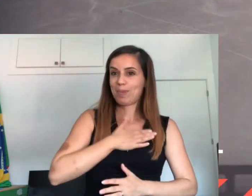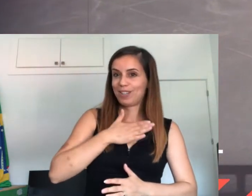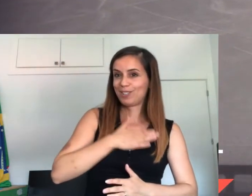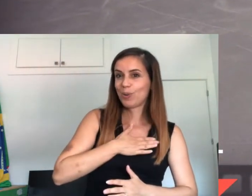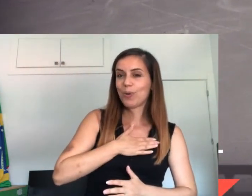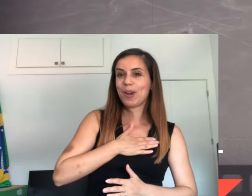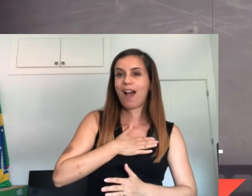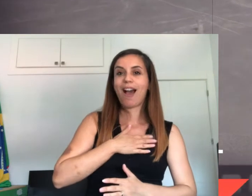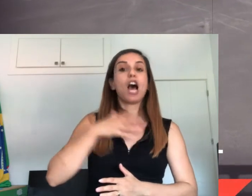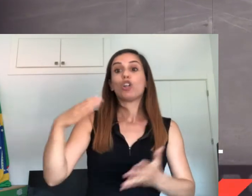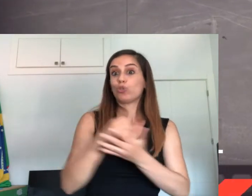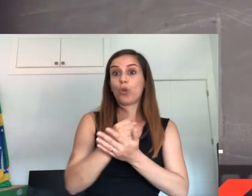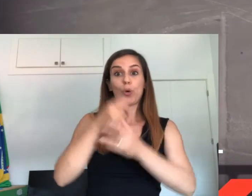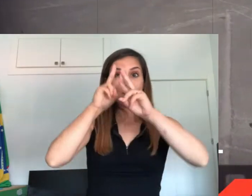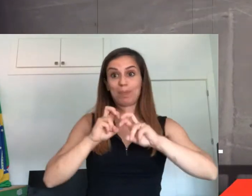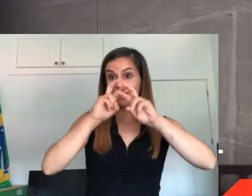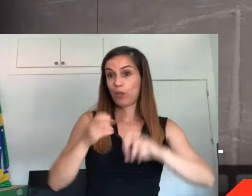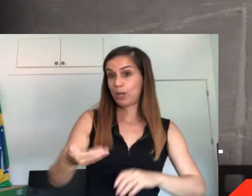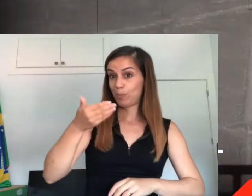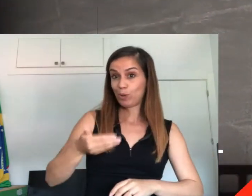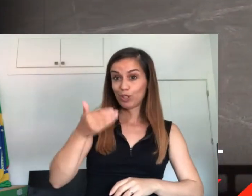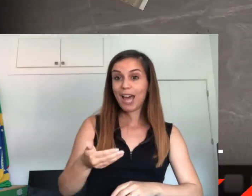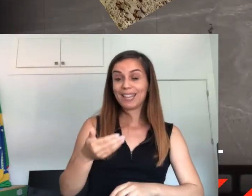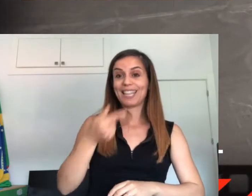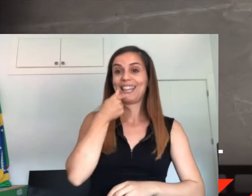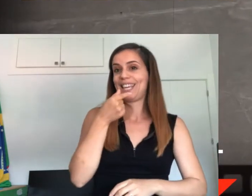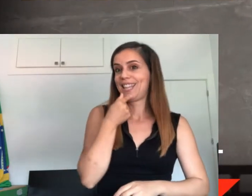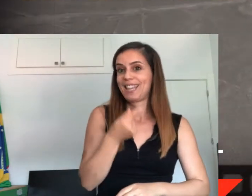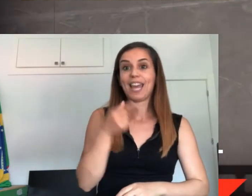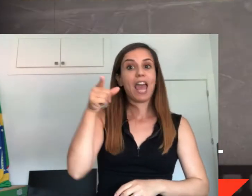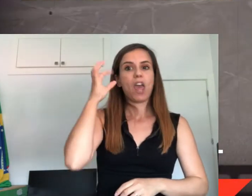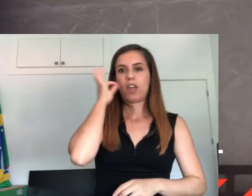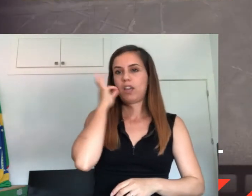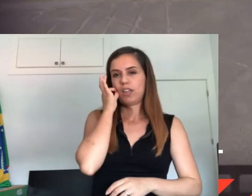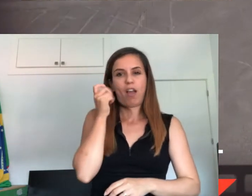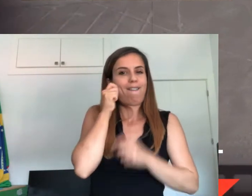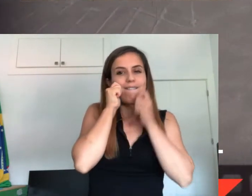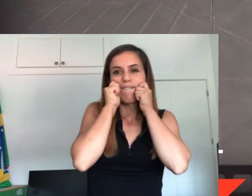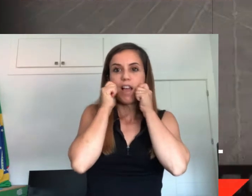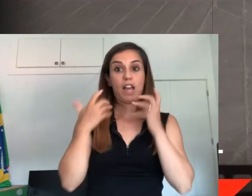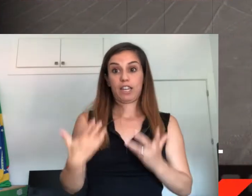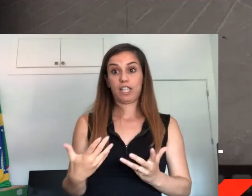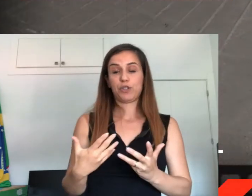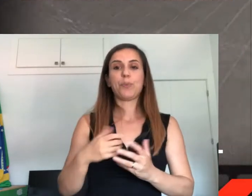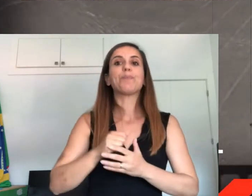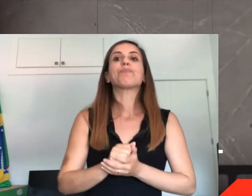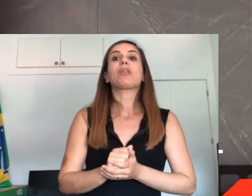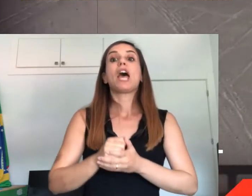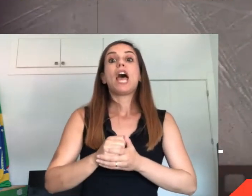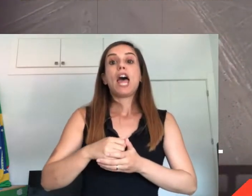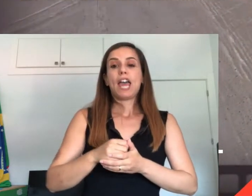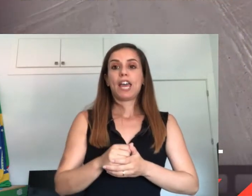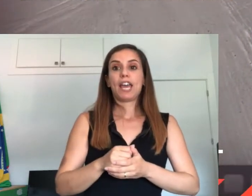y estoy pensando ahora en Alex Chionetti, que es uno de los grandes investigadores que está en el National Geographic y demás, habla de ella con muchísimo